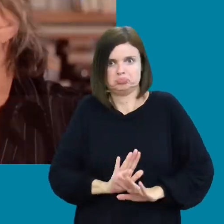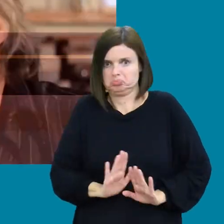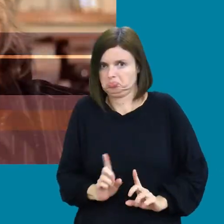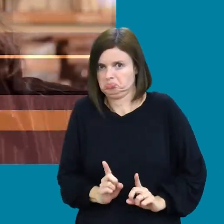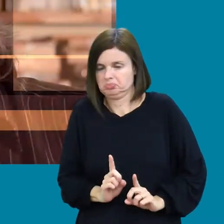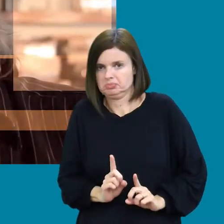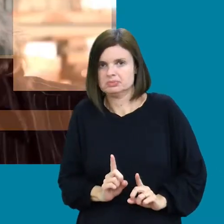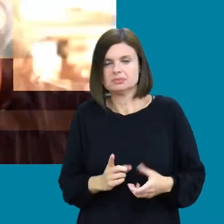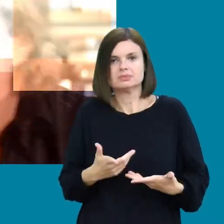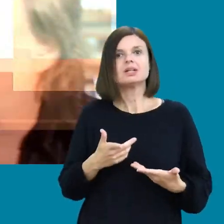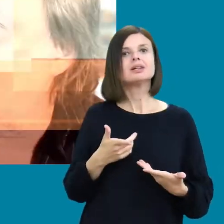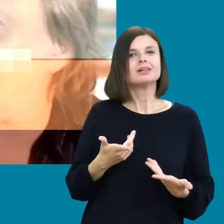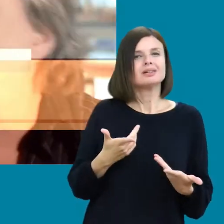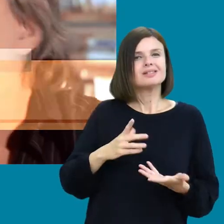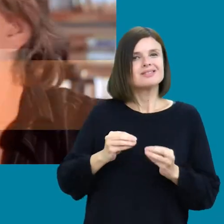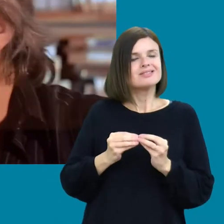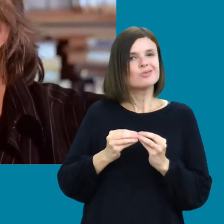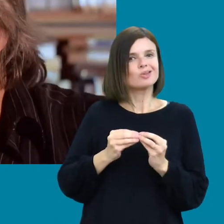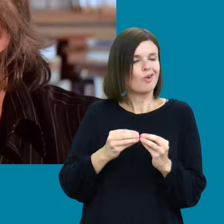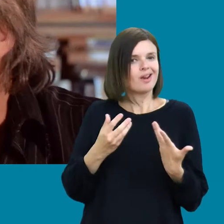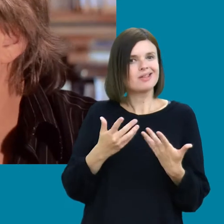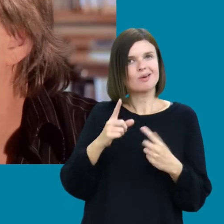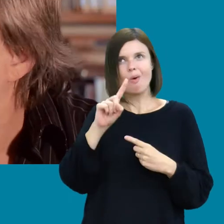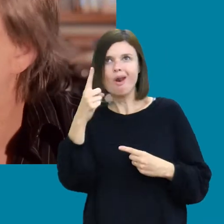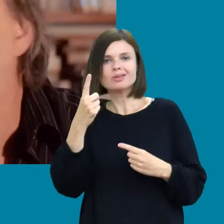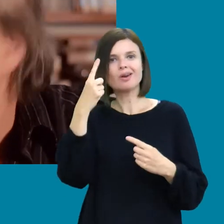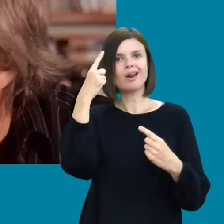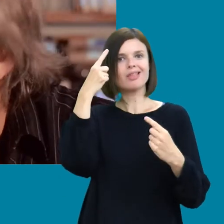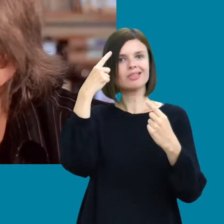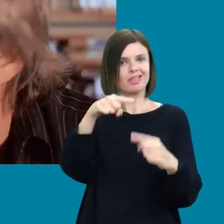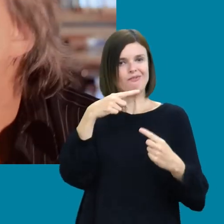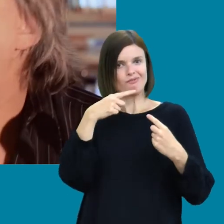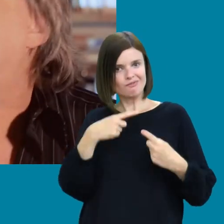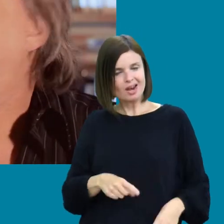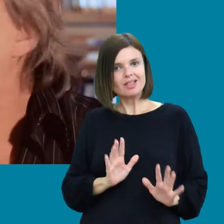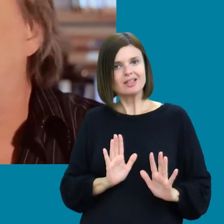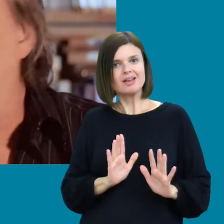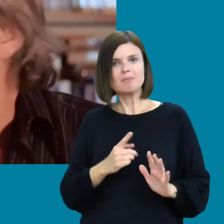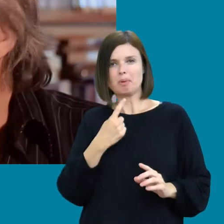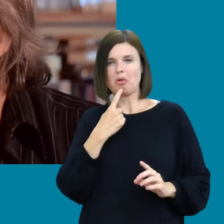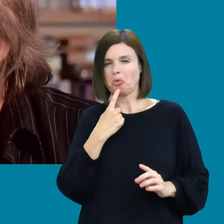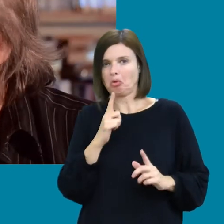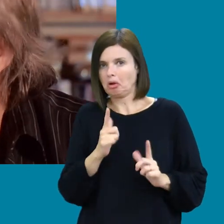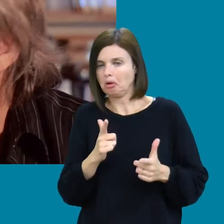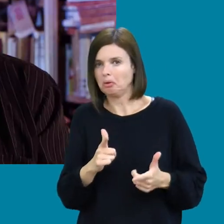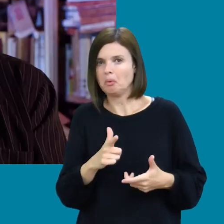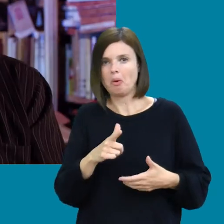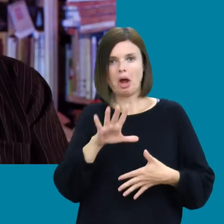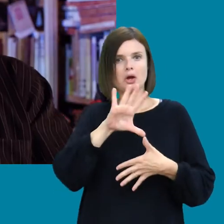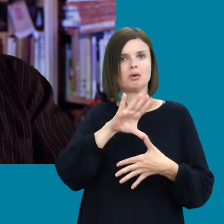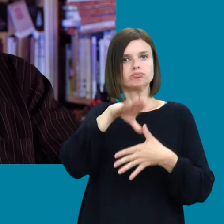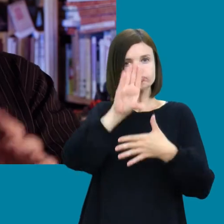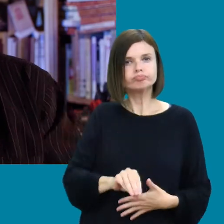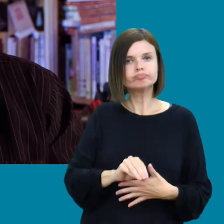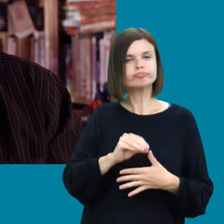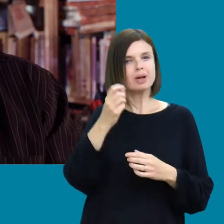de modo que las situaciones nacionales son muy disímiles, pero sin duda hay un entramado continental muy claro